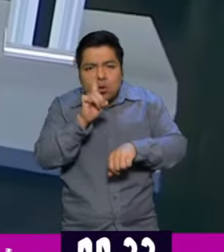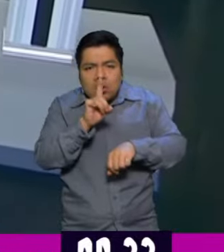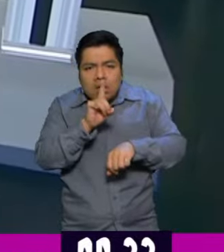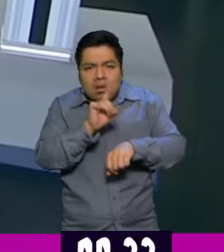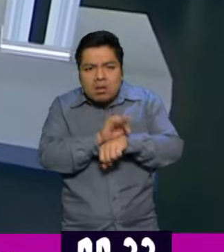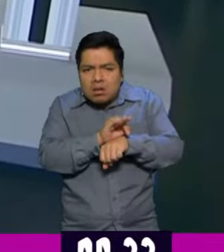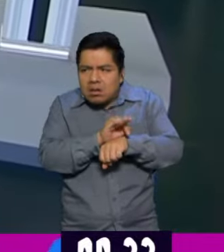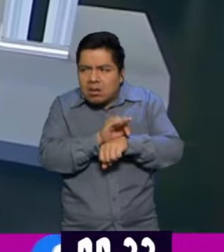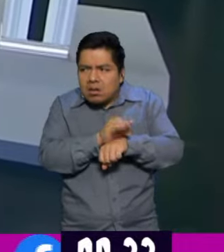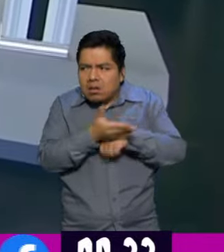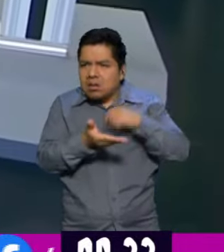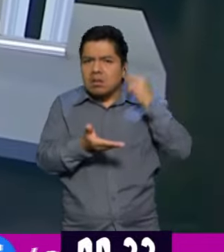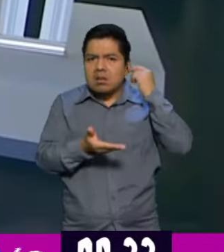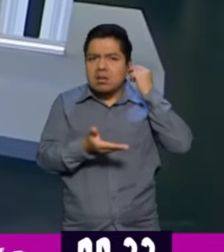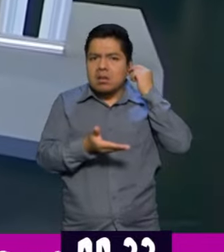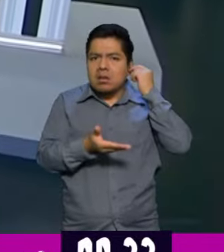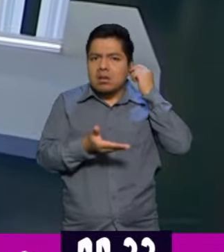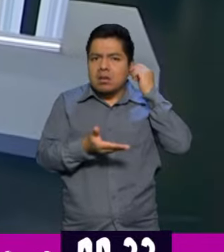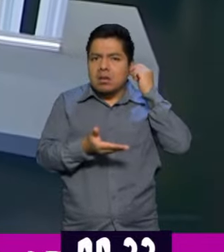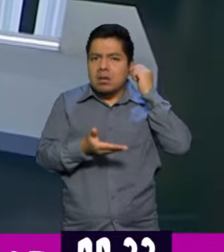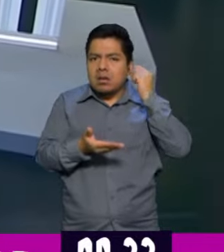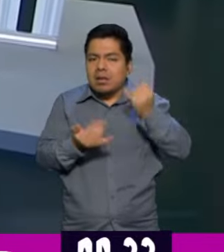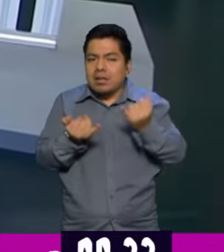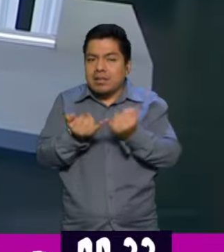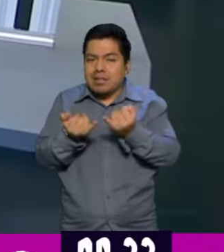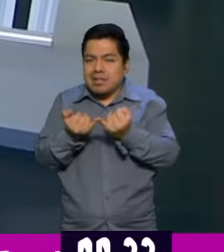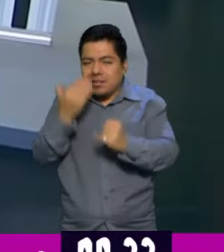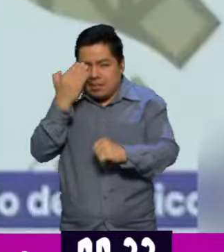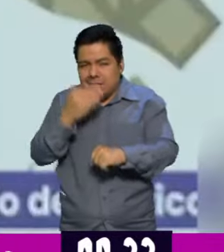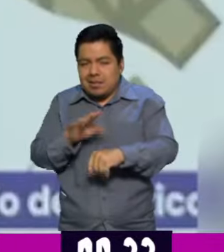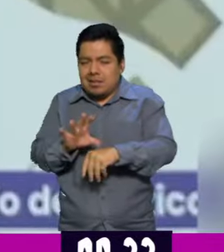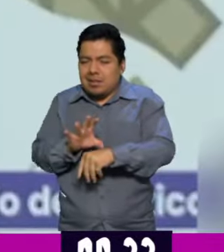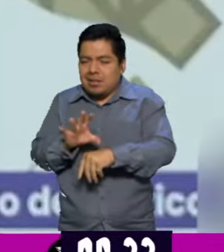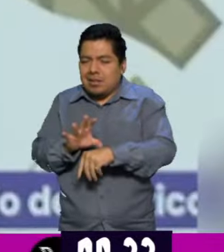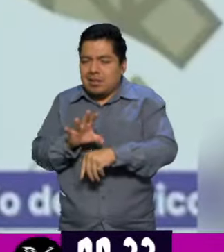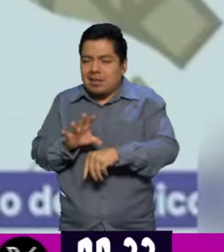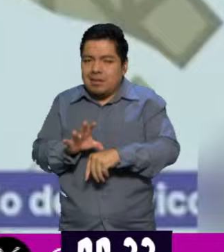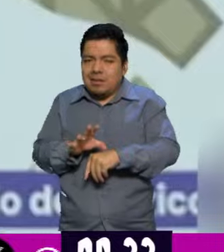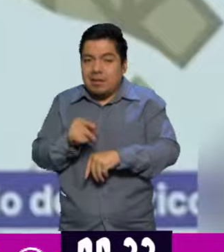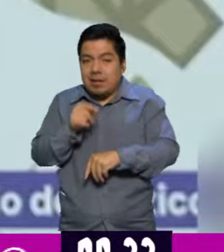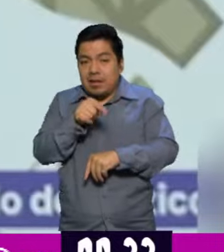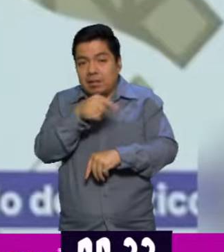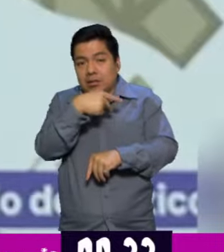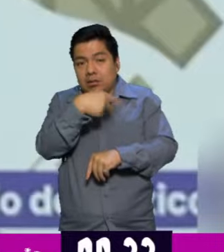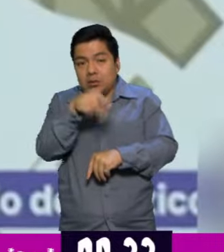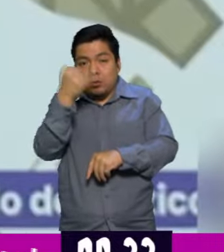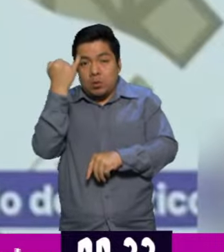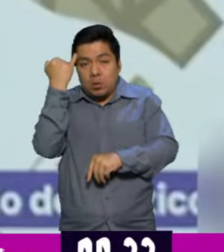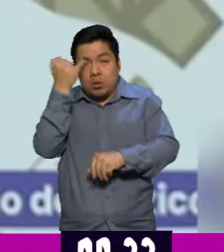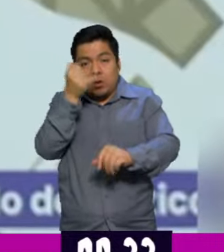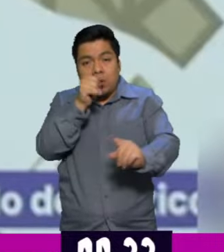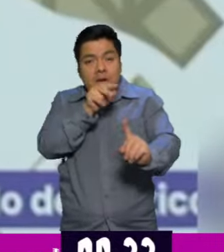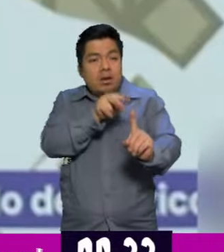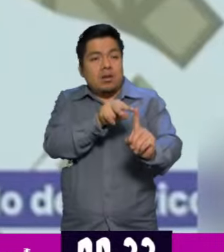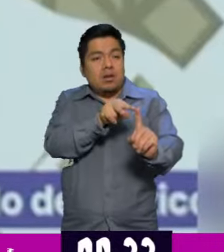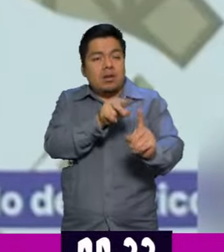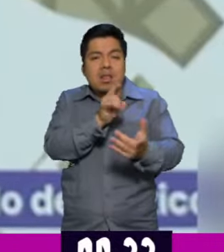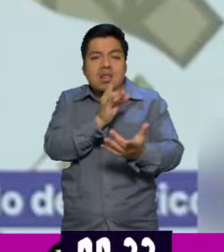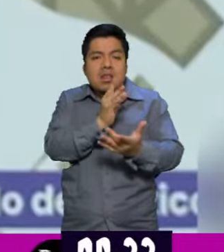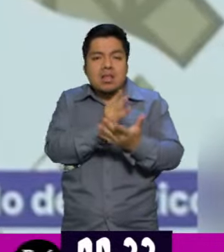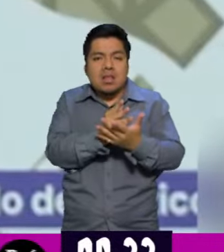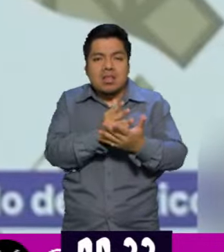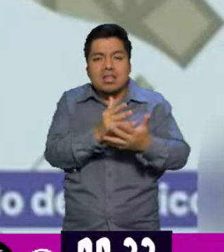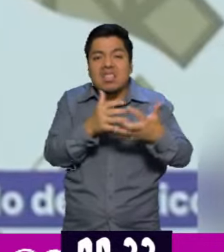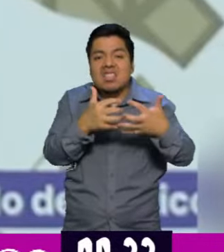al final, y lo mismo con el tema de los energéticos. Pues no hay forma. Su perspectiva es la empresarial. Sí, total. Su claro.